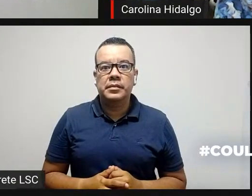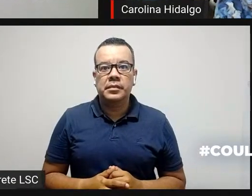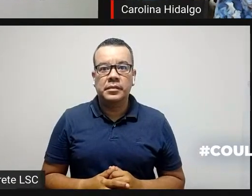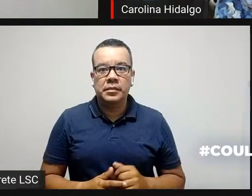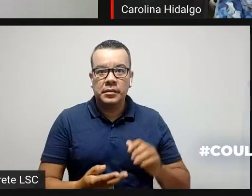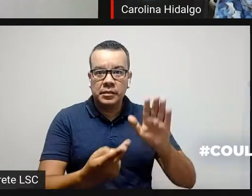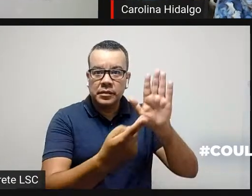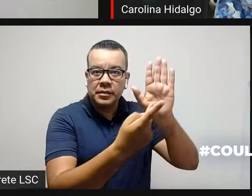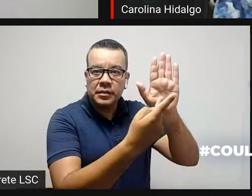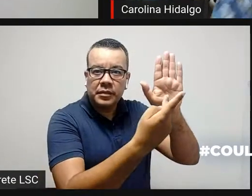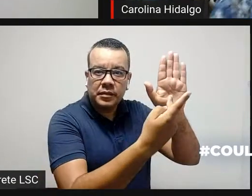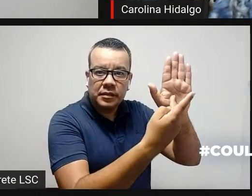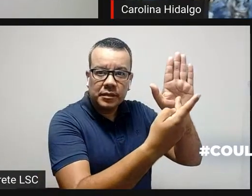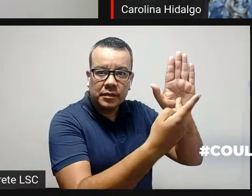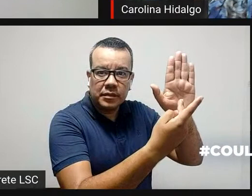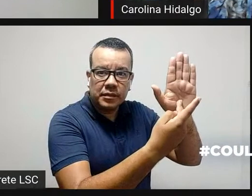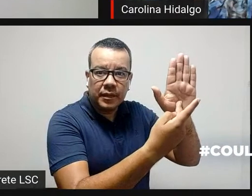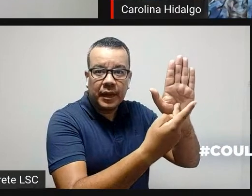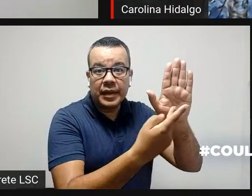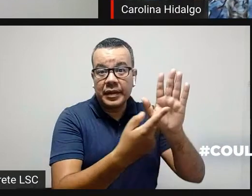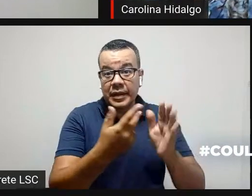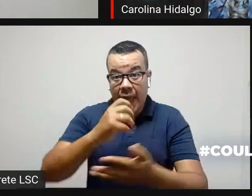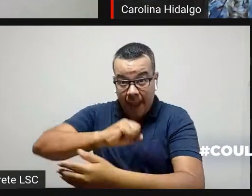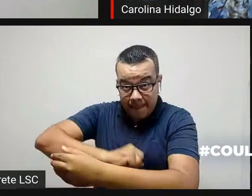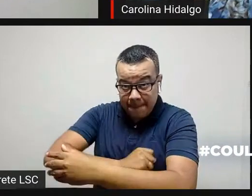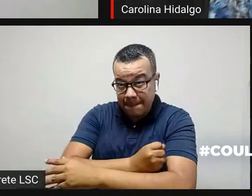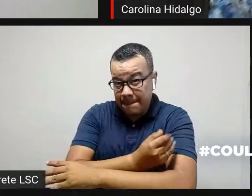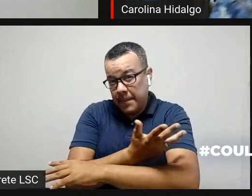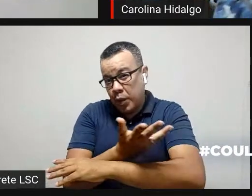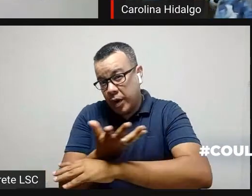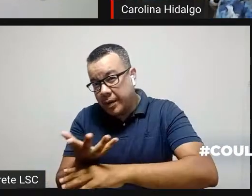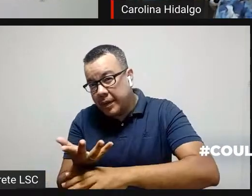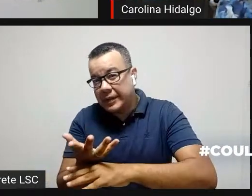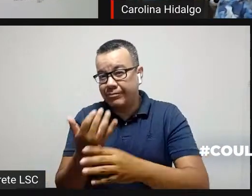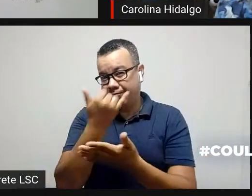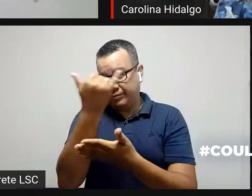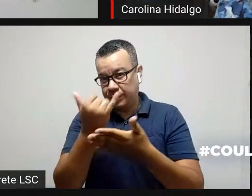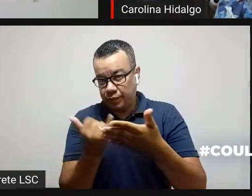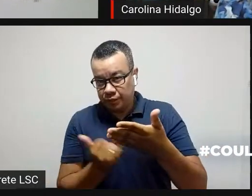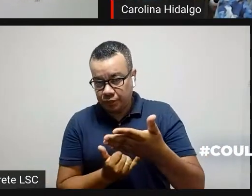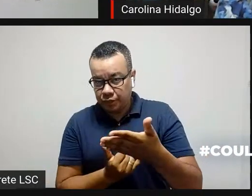criptoemas. Hace poco escuchaba a un poeta decir,